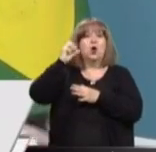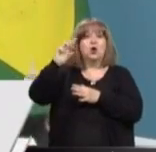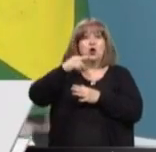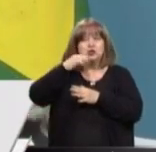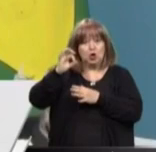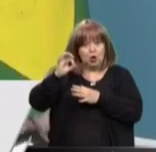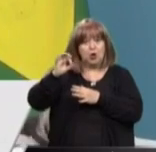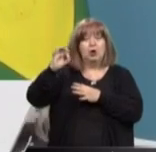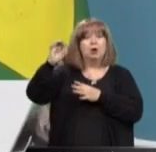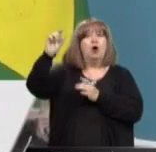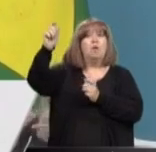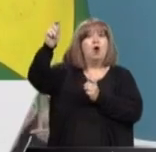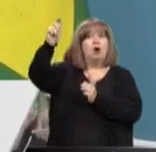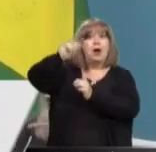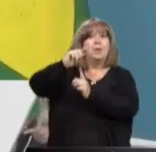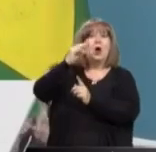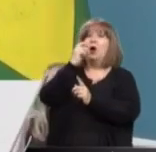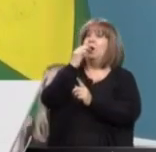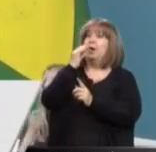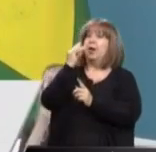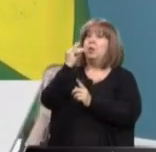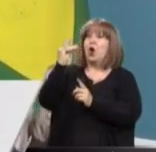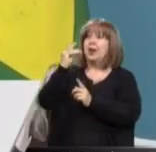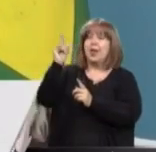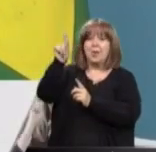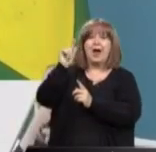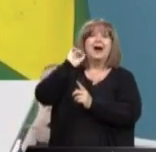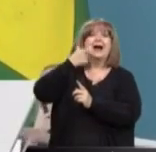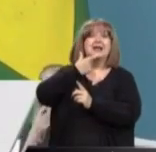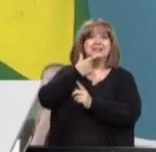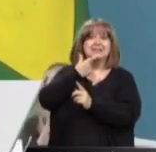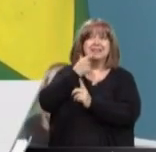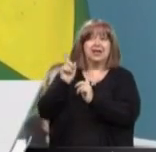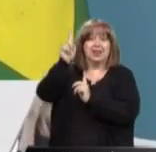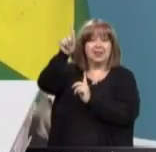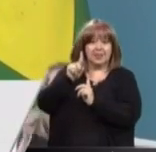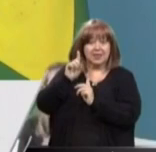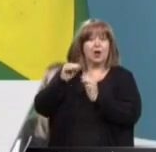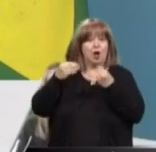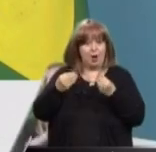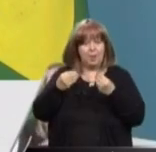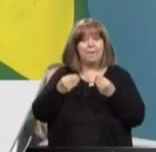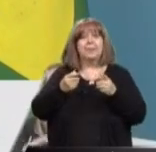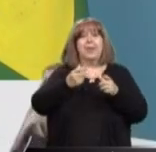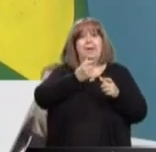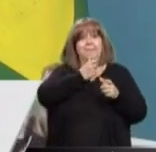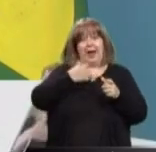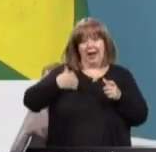ese abastecimiento del gas boliviano. En el caso del segundo tramo del gasoducto, nosotros